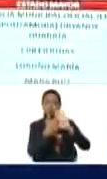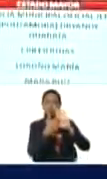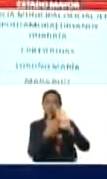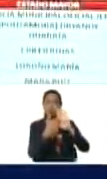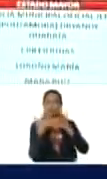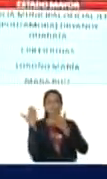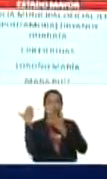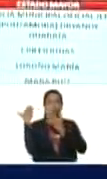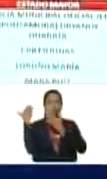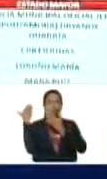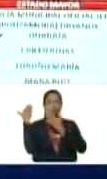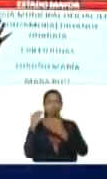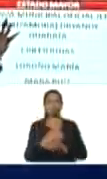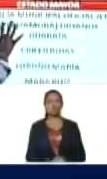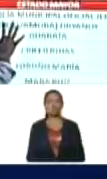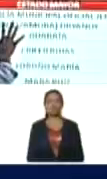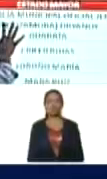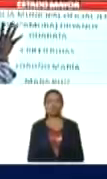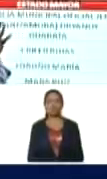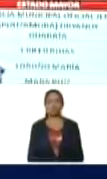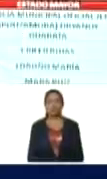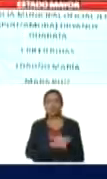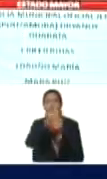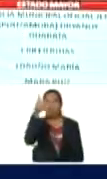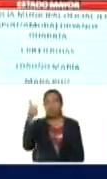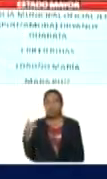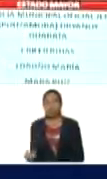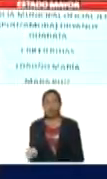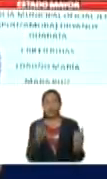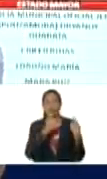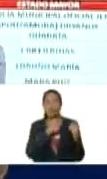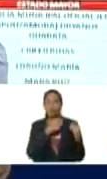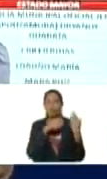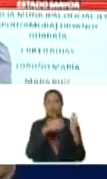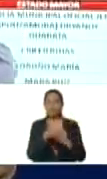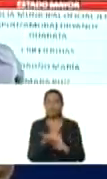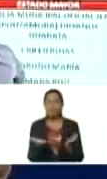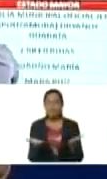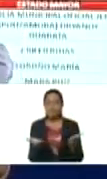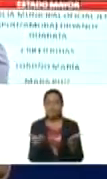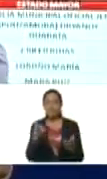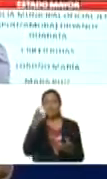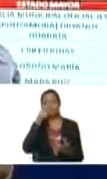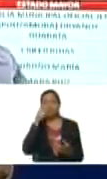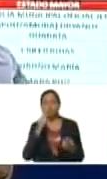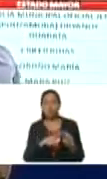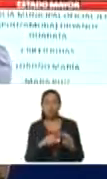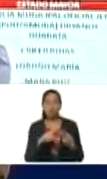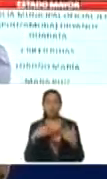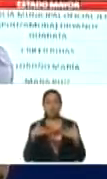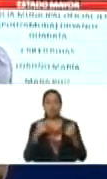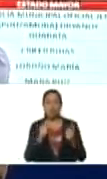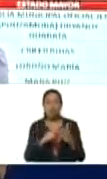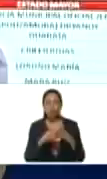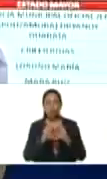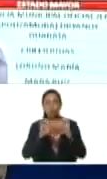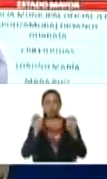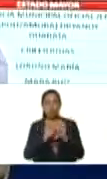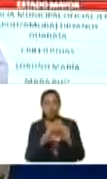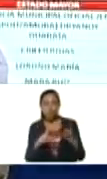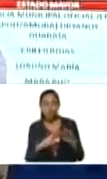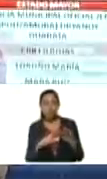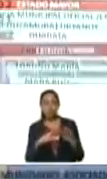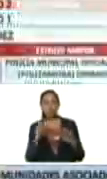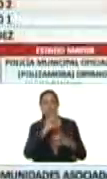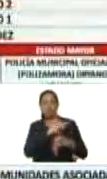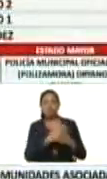está en este momento, y estos son los responsables de seguridad, de salud, de educación, del